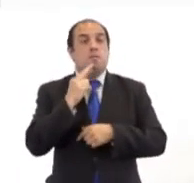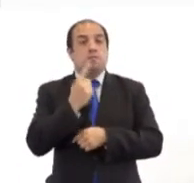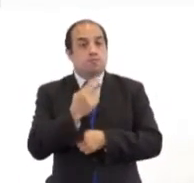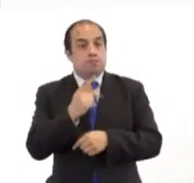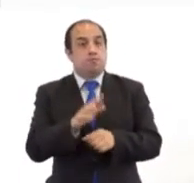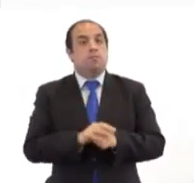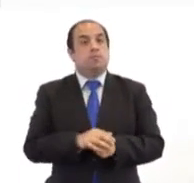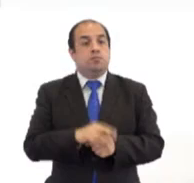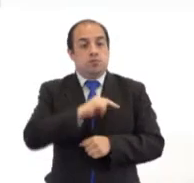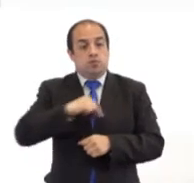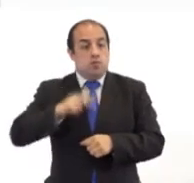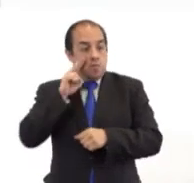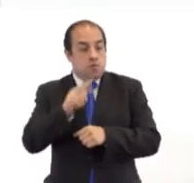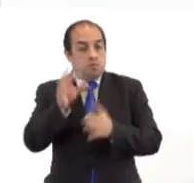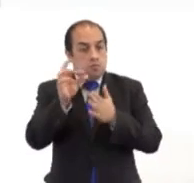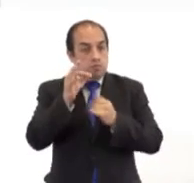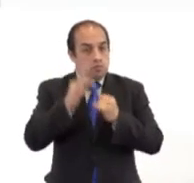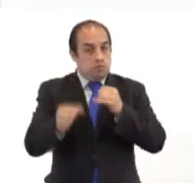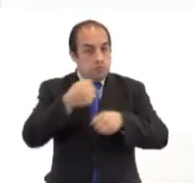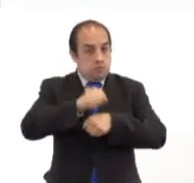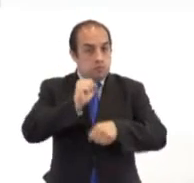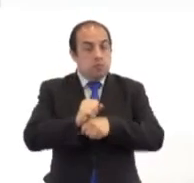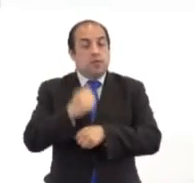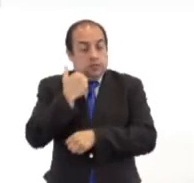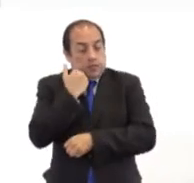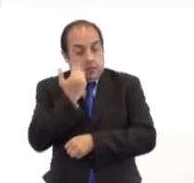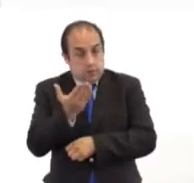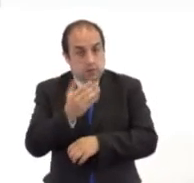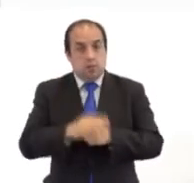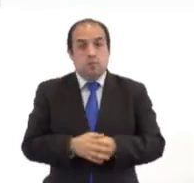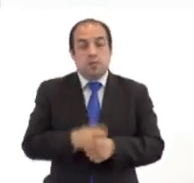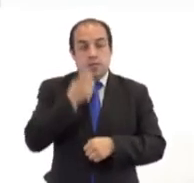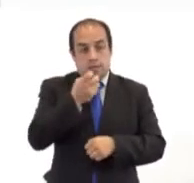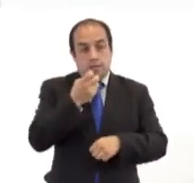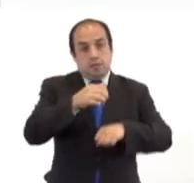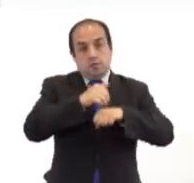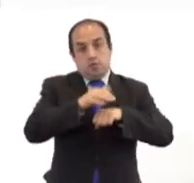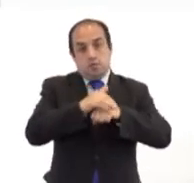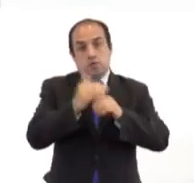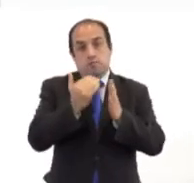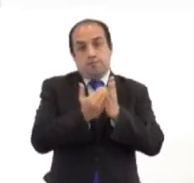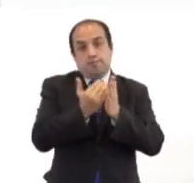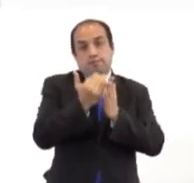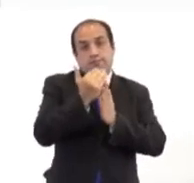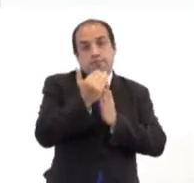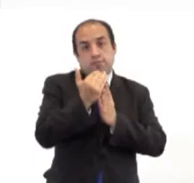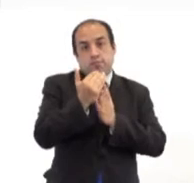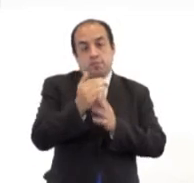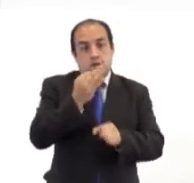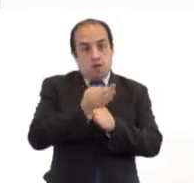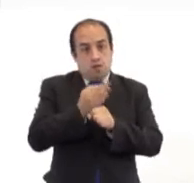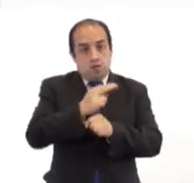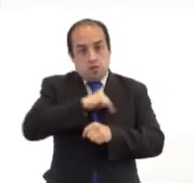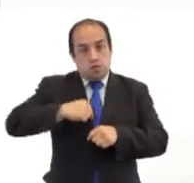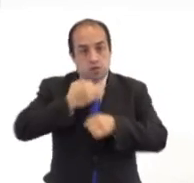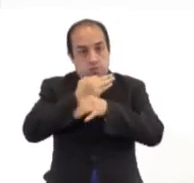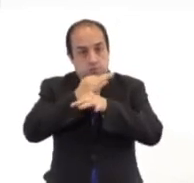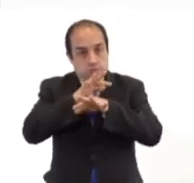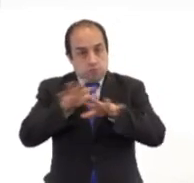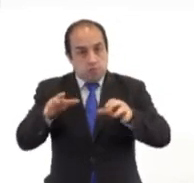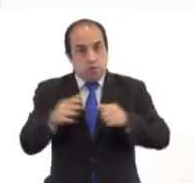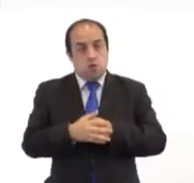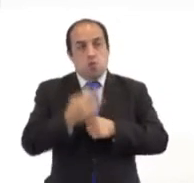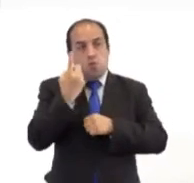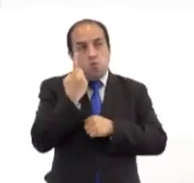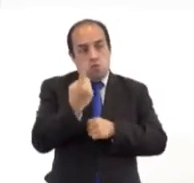que estamos observando en las últimas semanas, sí queremos que este número se incremente. Ahorita estaremos anunciando